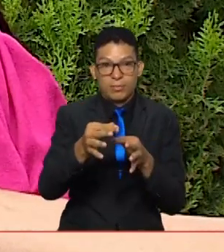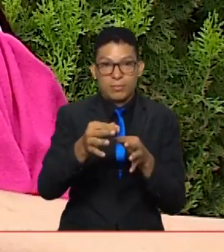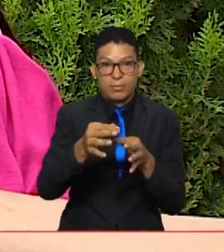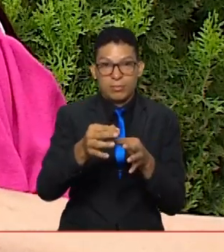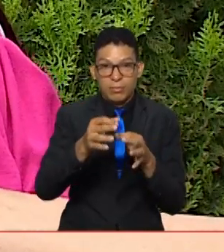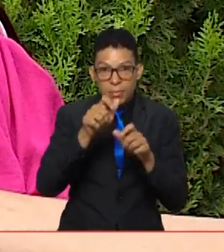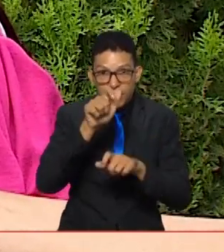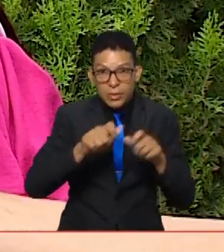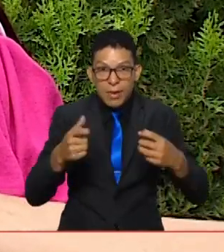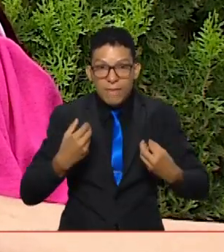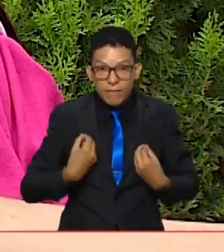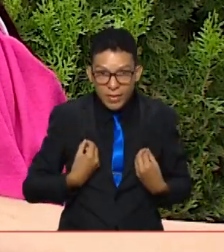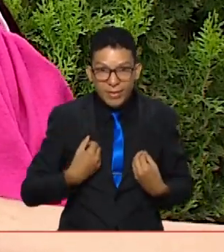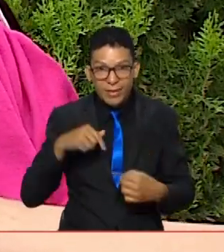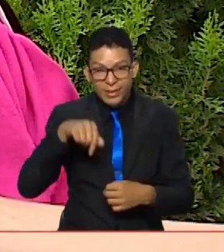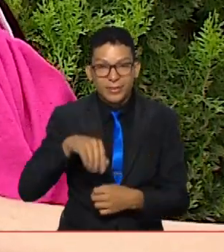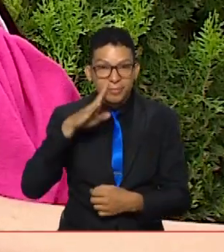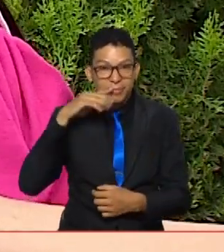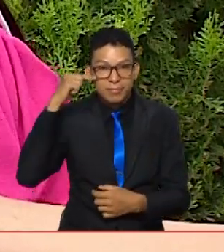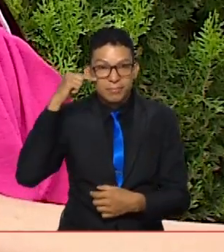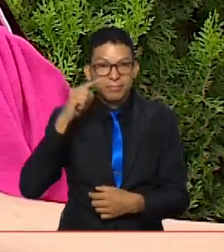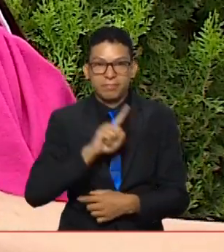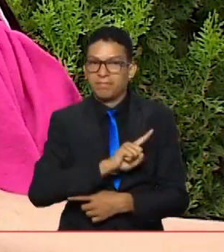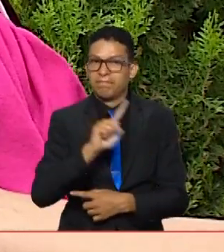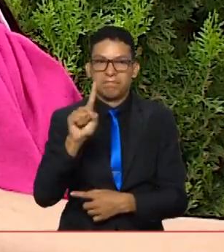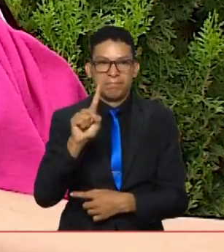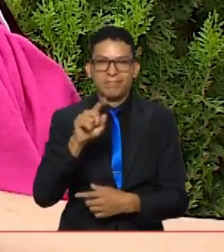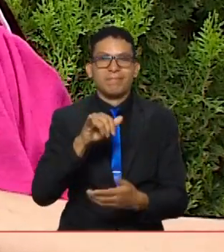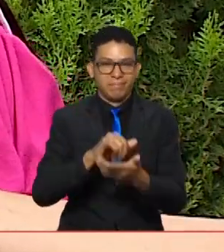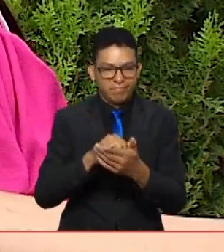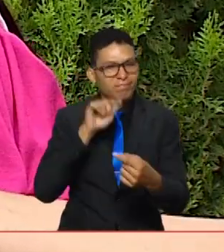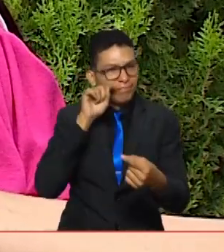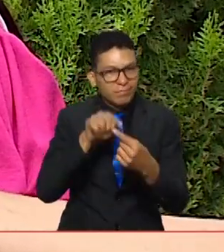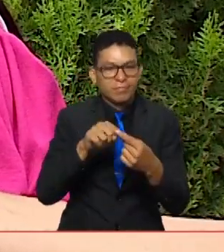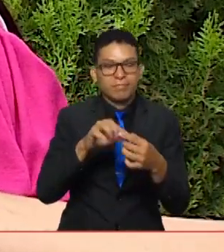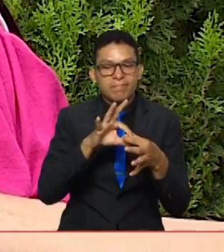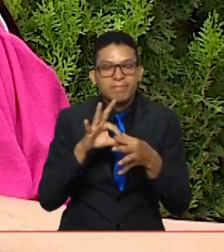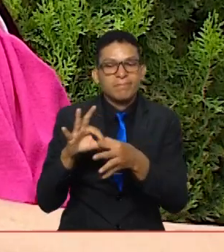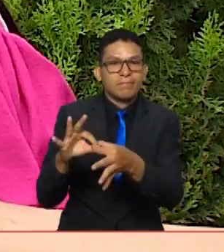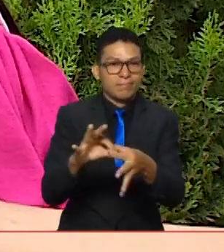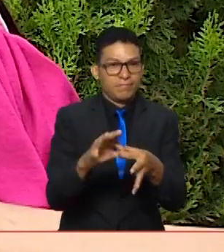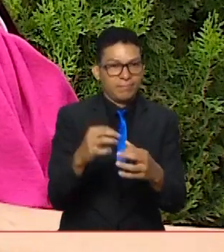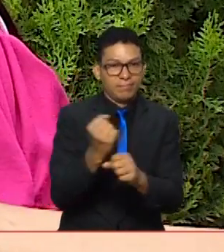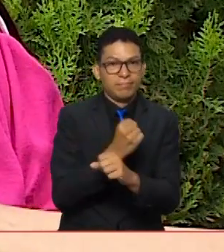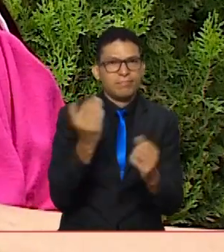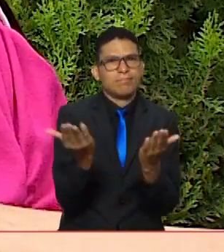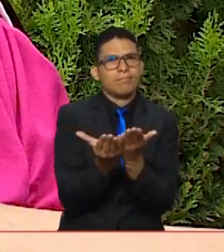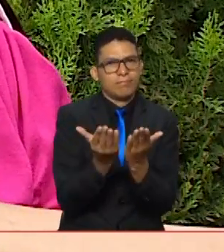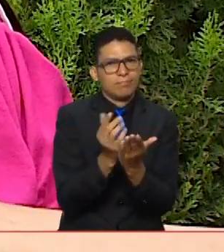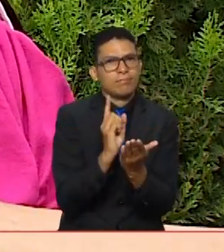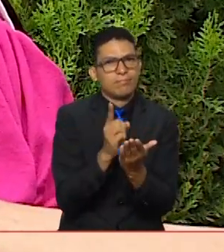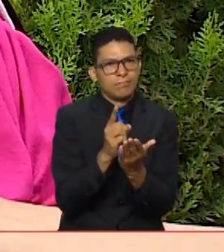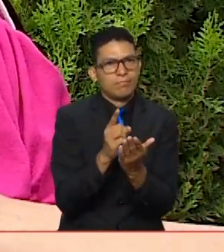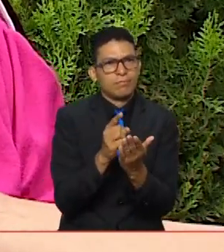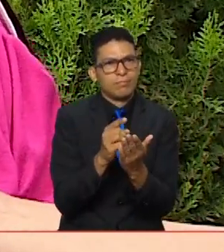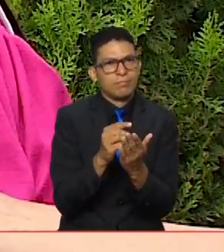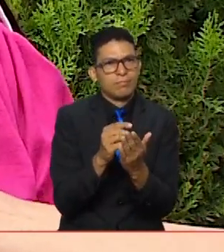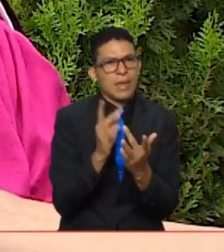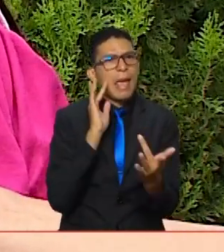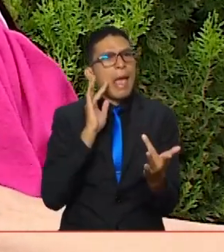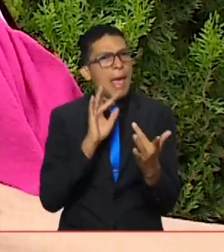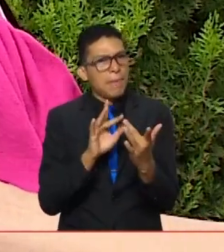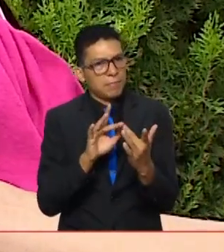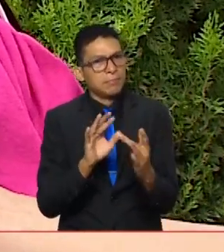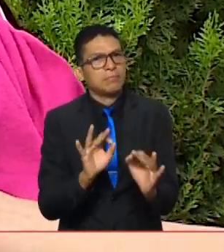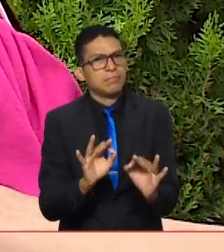ocupados por personas de nuestro municipio, y a eso le vamos a apostar, a trabajar muy de la mano con ellos para que la educación, siendo pertinente